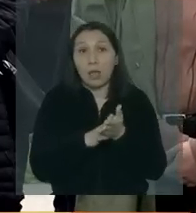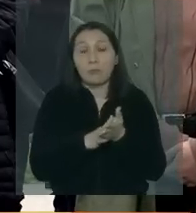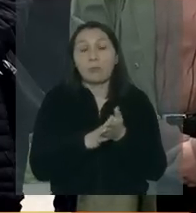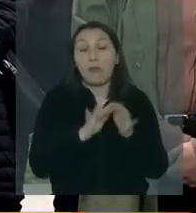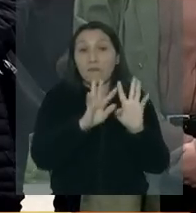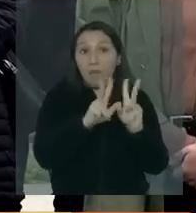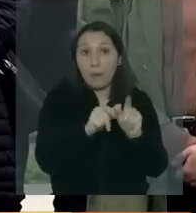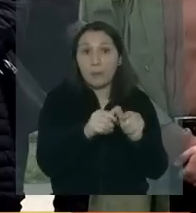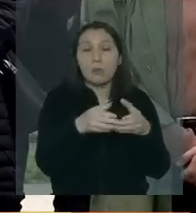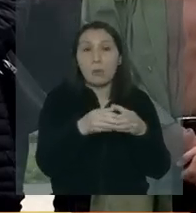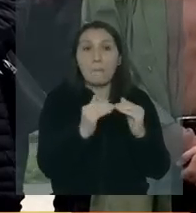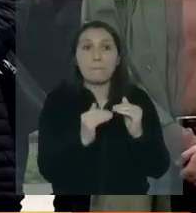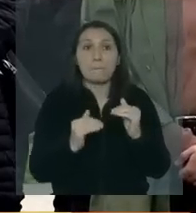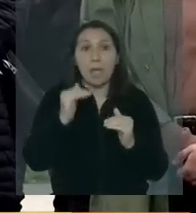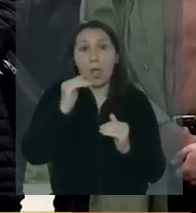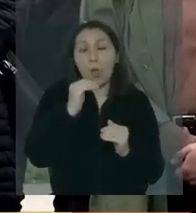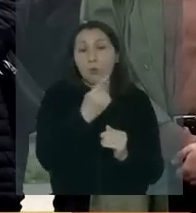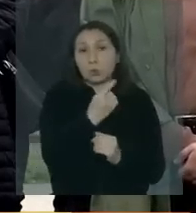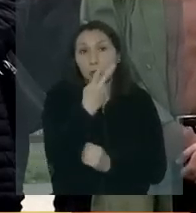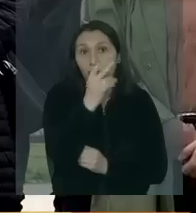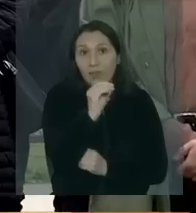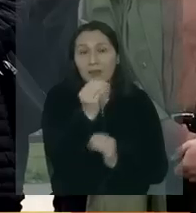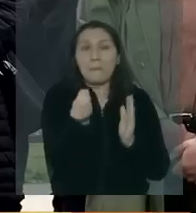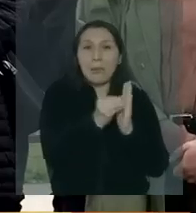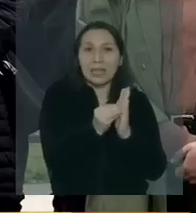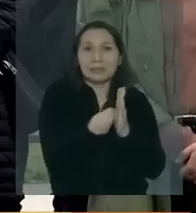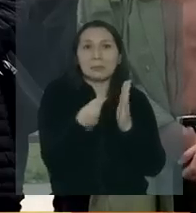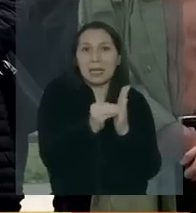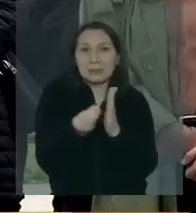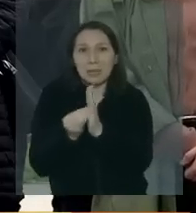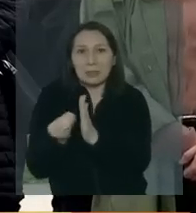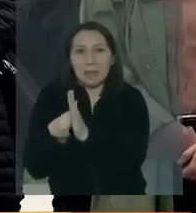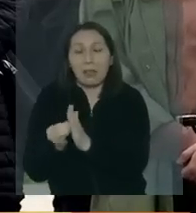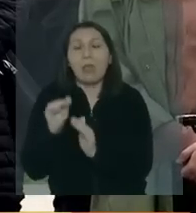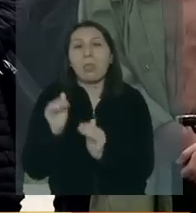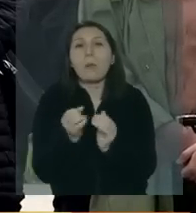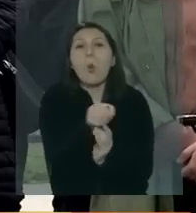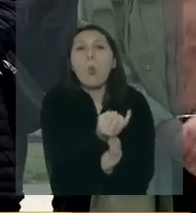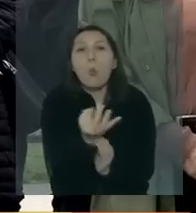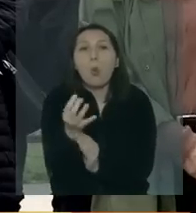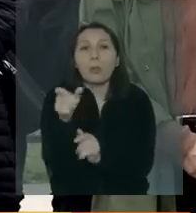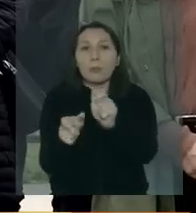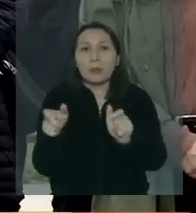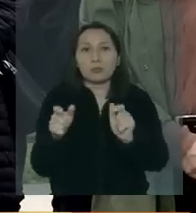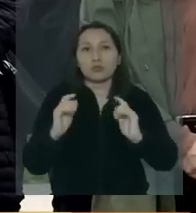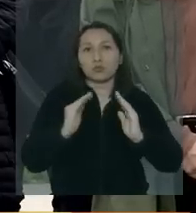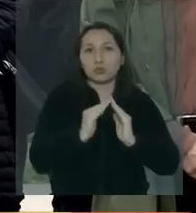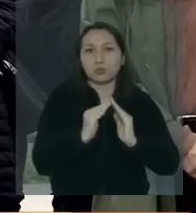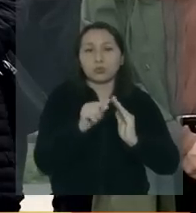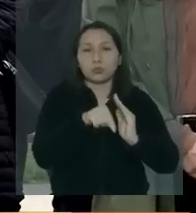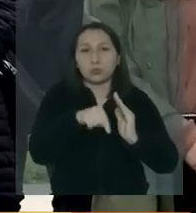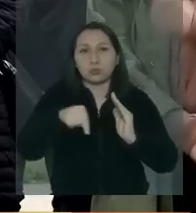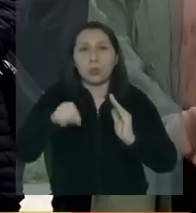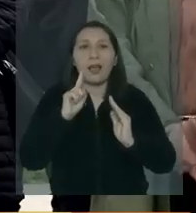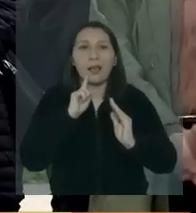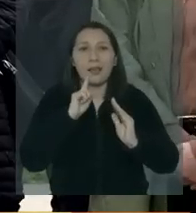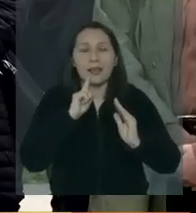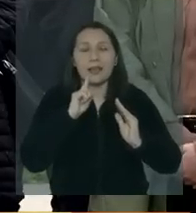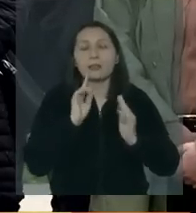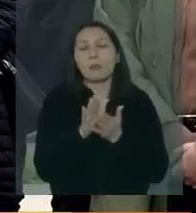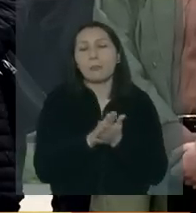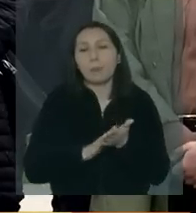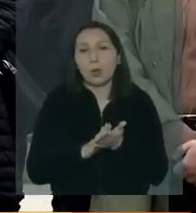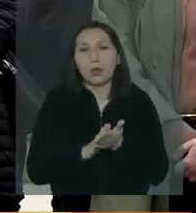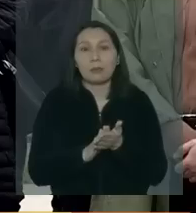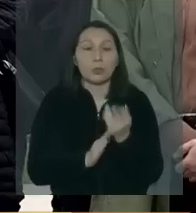familiar puede recibir más de un bono, dependiendo de los causantes que tenga. Obviamente, si tiene,